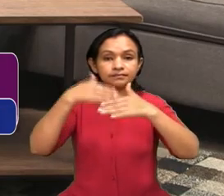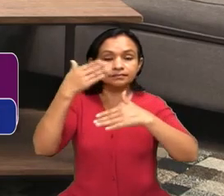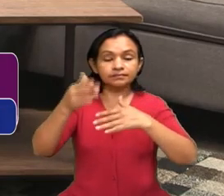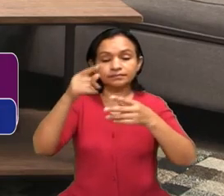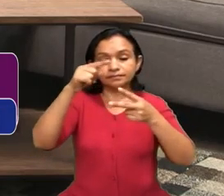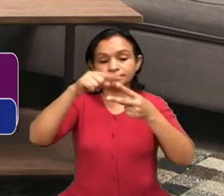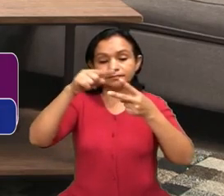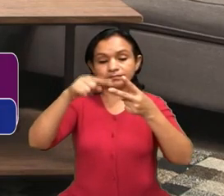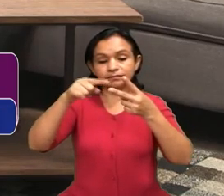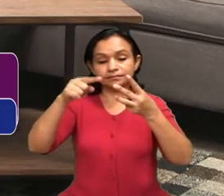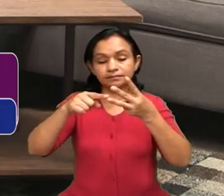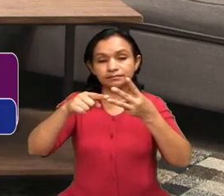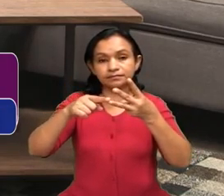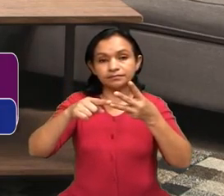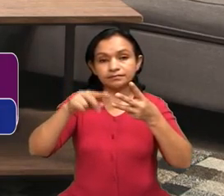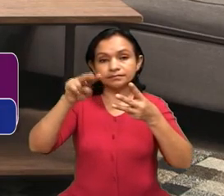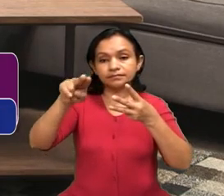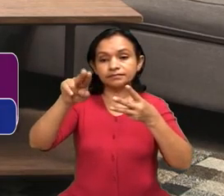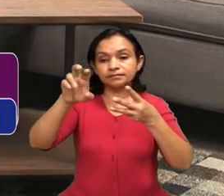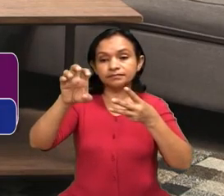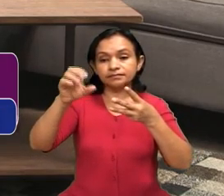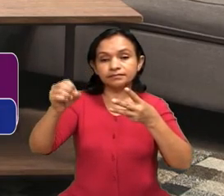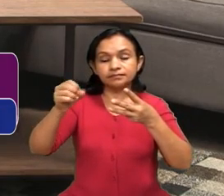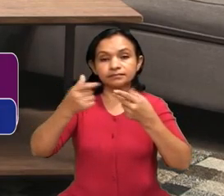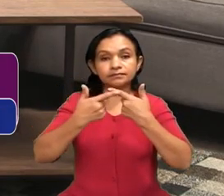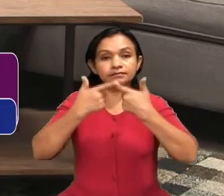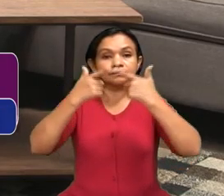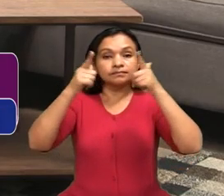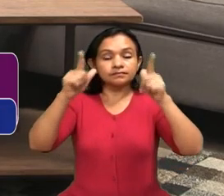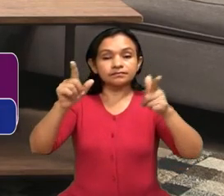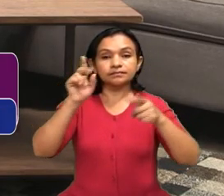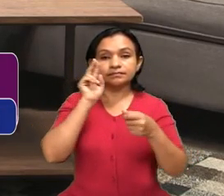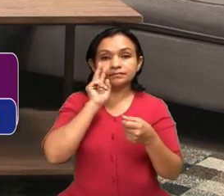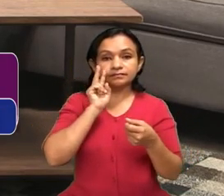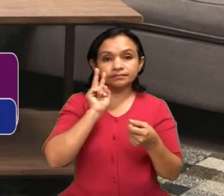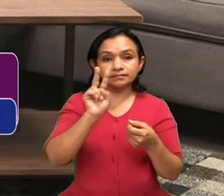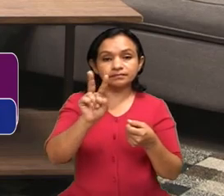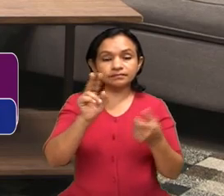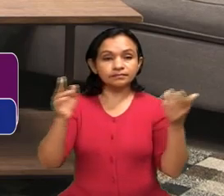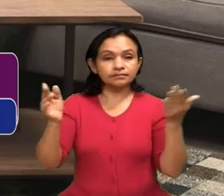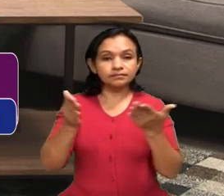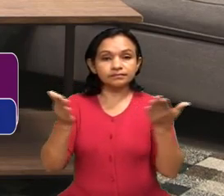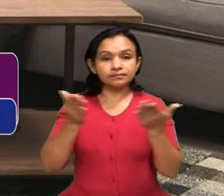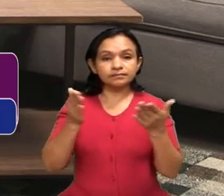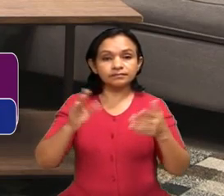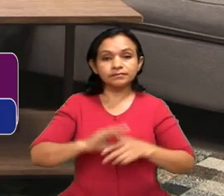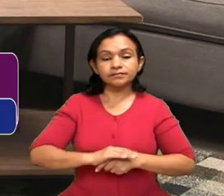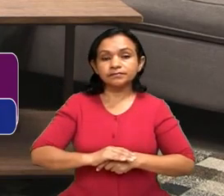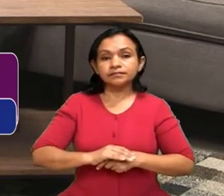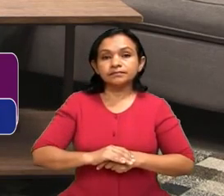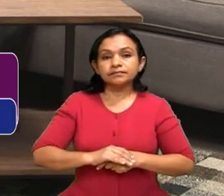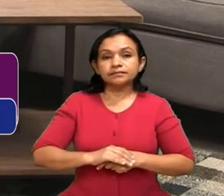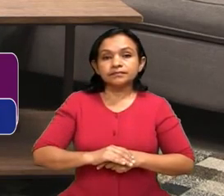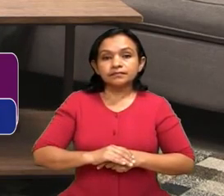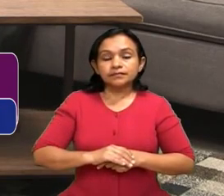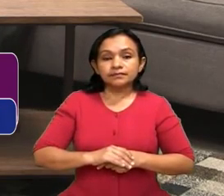gobiernos neoliberales que ya vimos como un